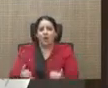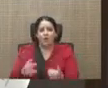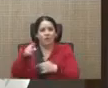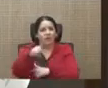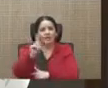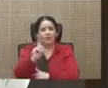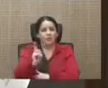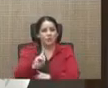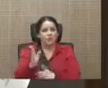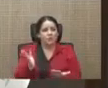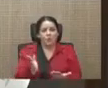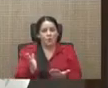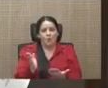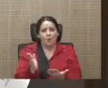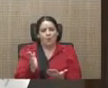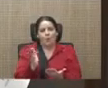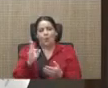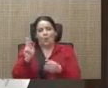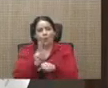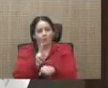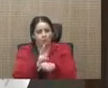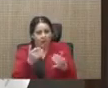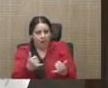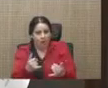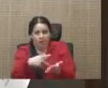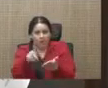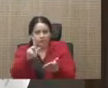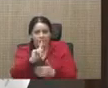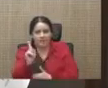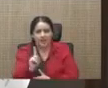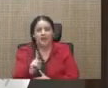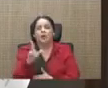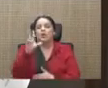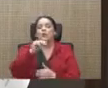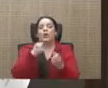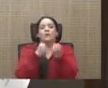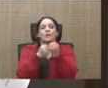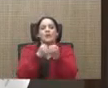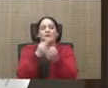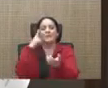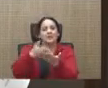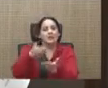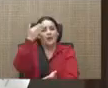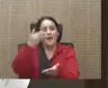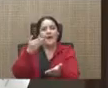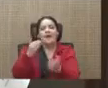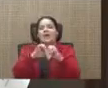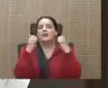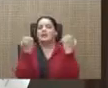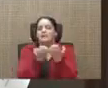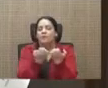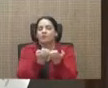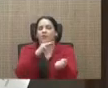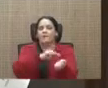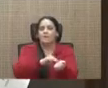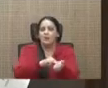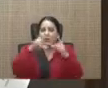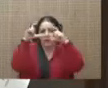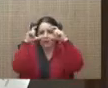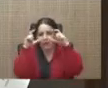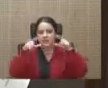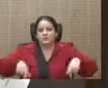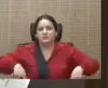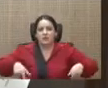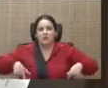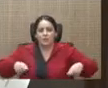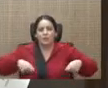exentos. Nunca tendrá nuestro apoyo este gobierno para incrementar los impuestos a los equipos médicos, lentes, andaderas, sillas de ruedas, entre otros